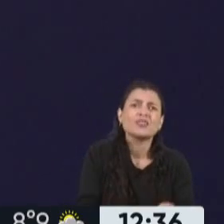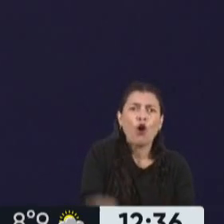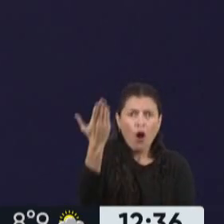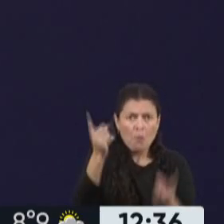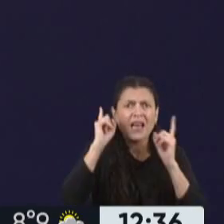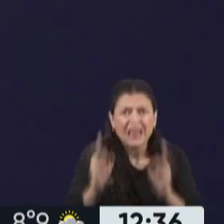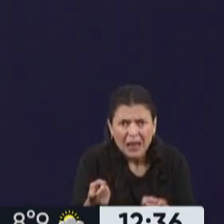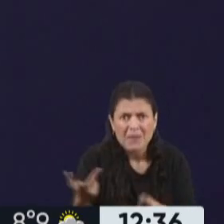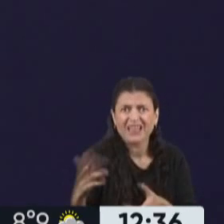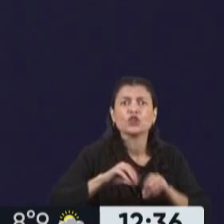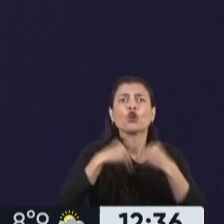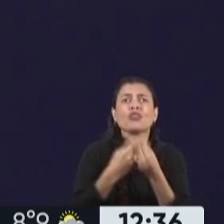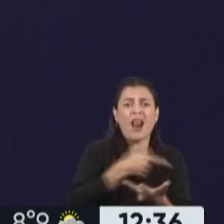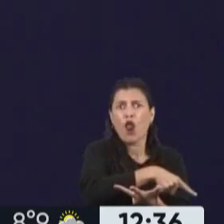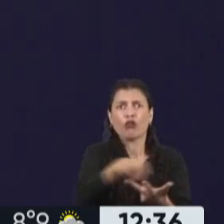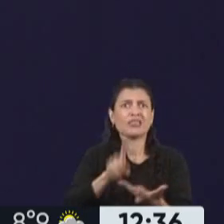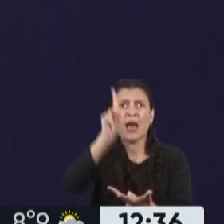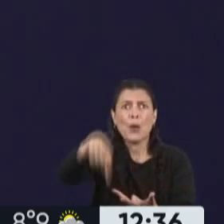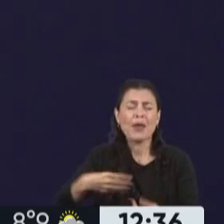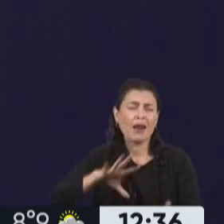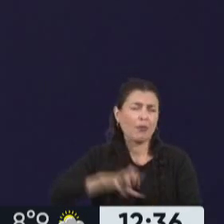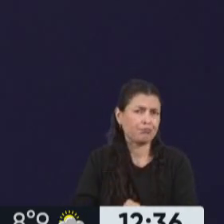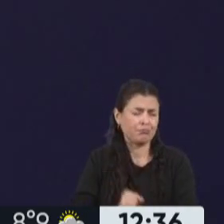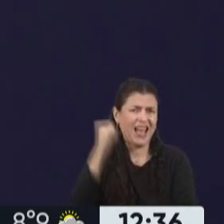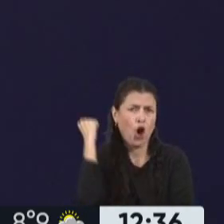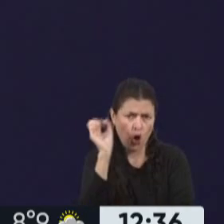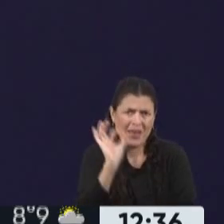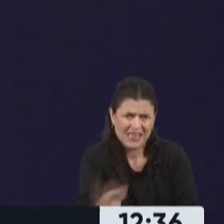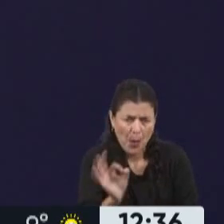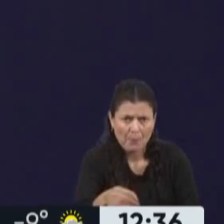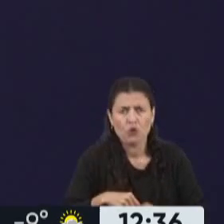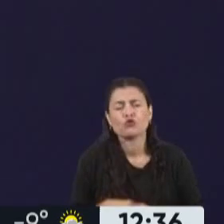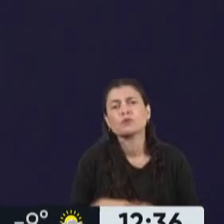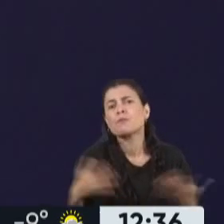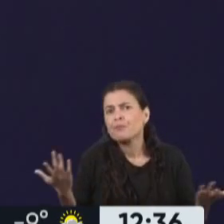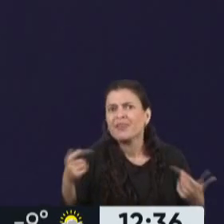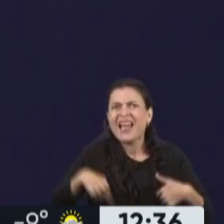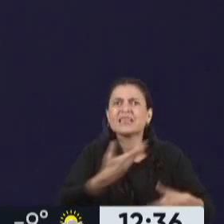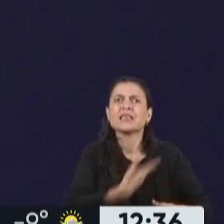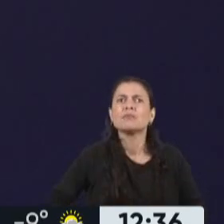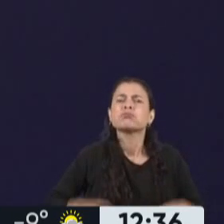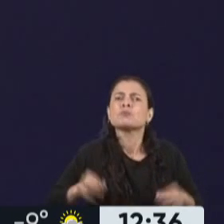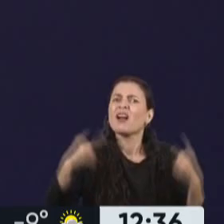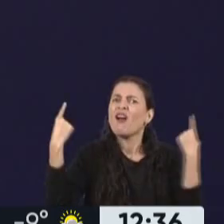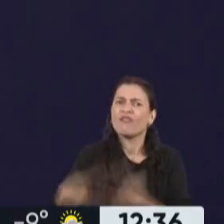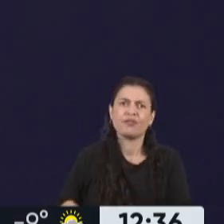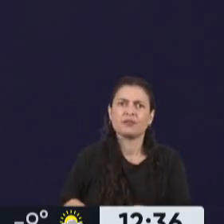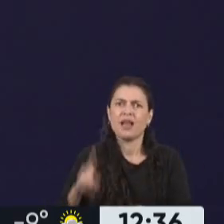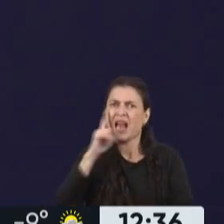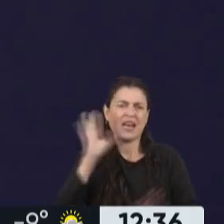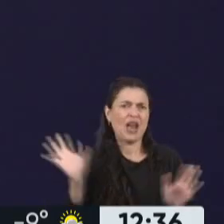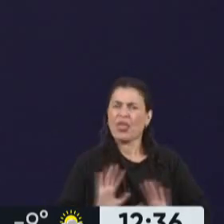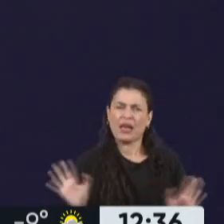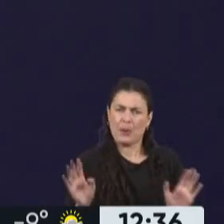estos tres elementos. Todo lo opuesto a lo que hace este gobierno y a lo que siempre dijimos además que